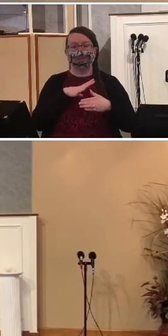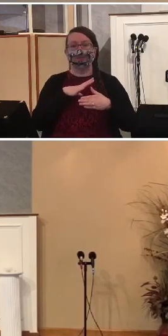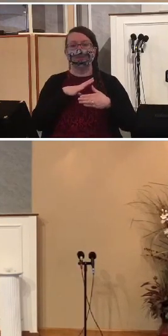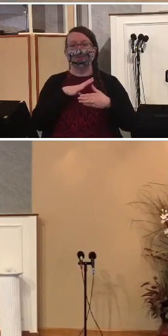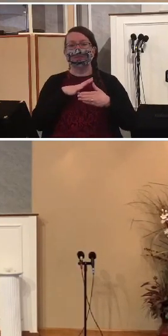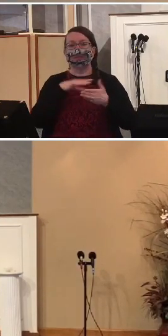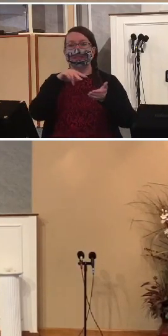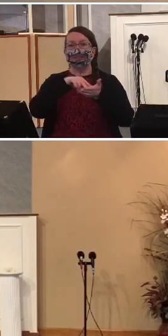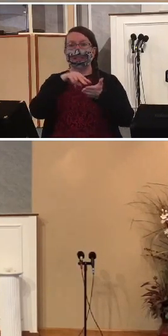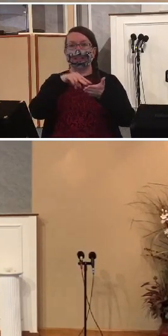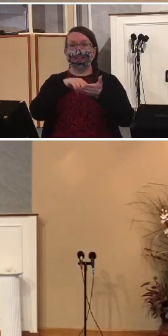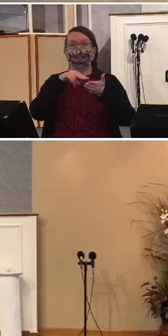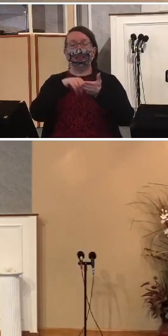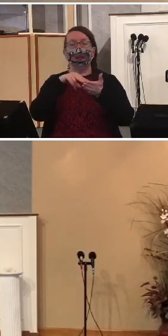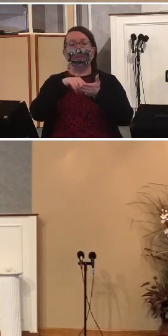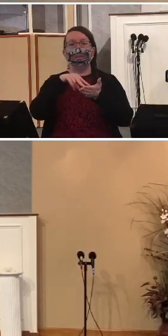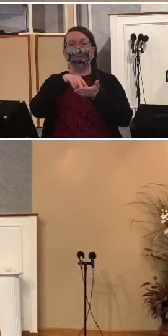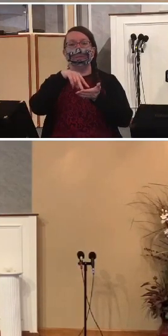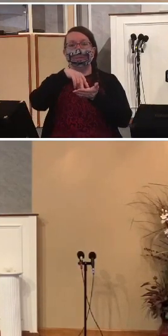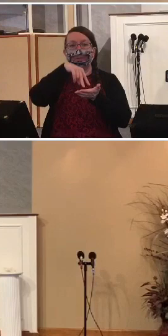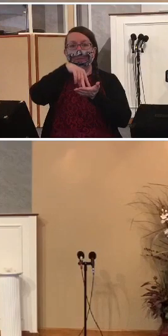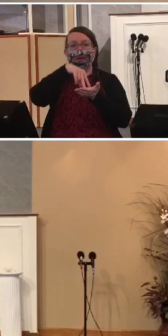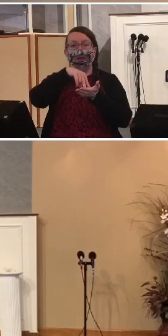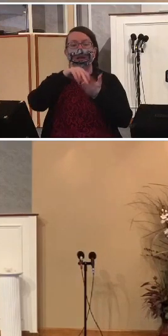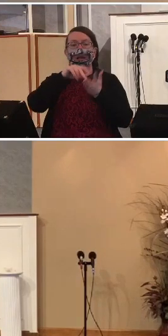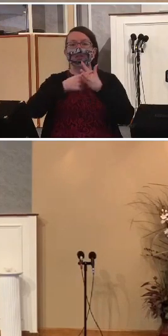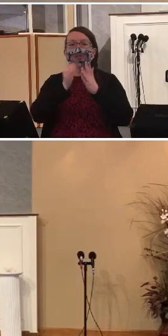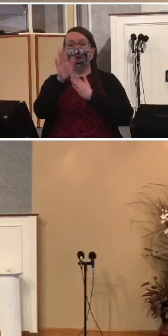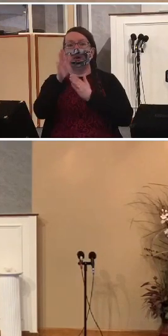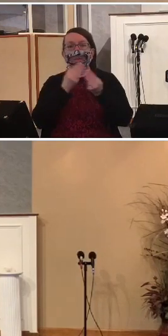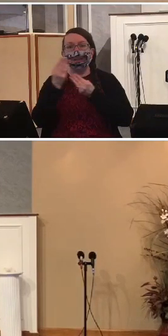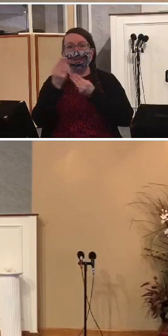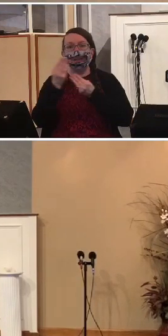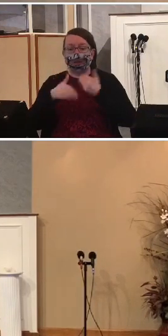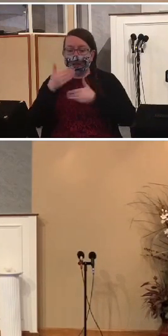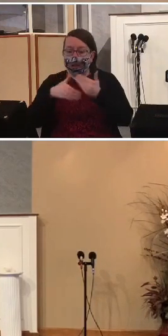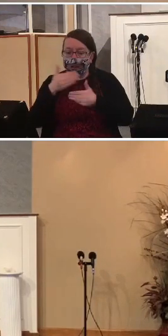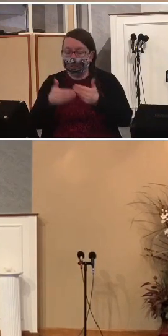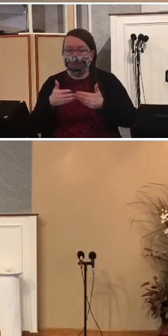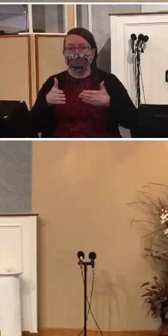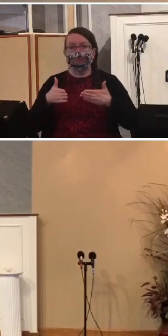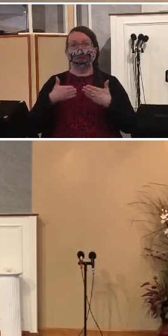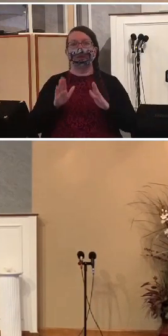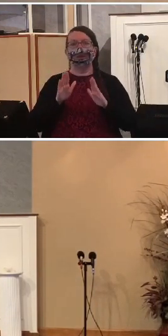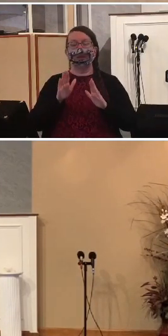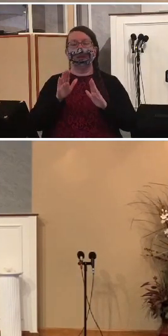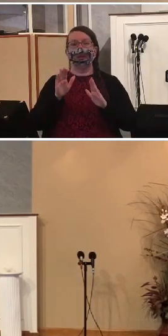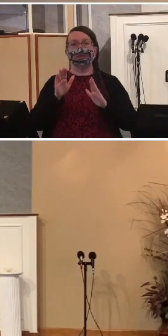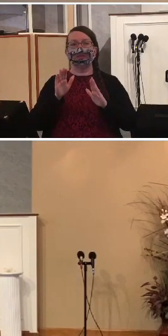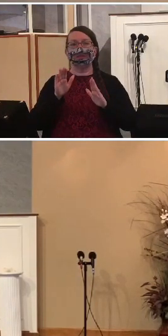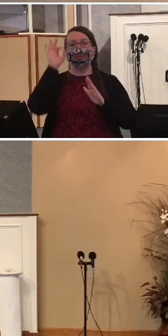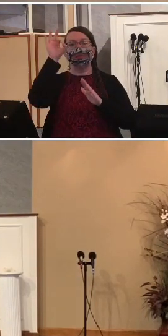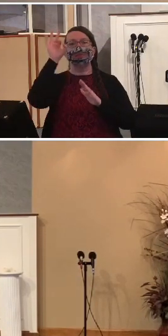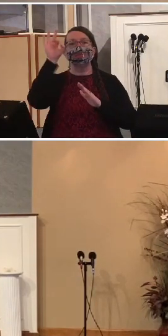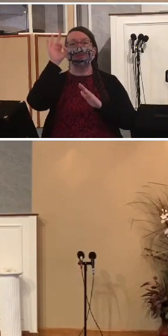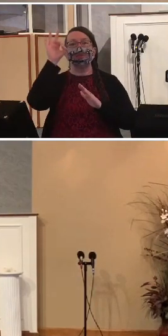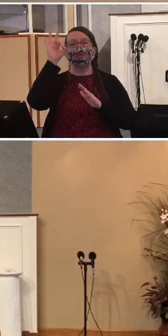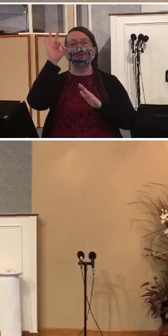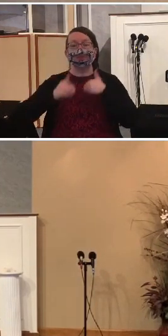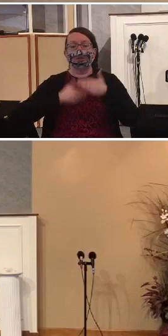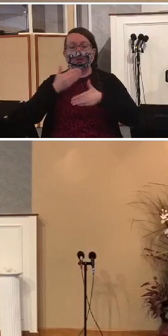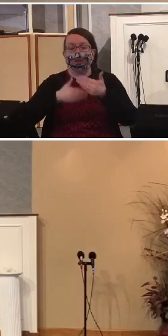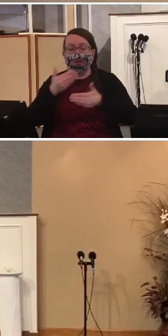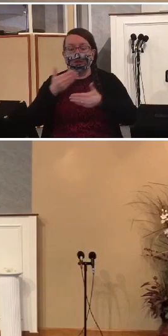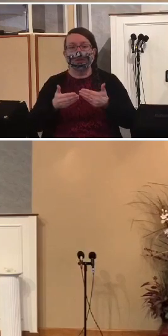pesca hombres. Ve, ponte de pie y mueve tu ministerio. Ponte de pie y deja